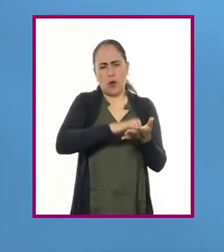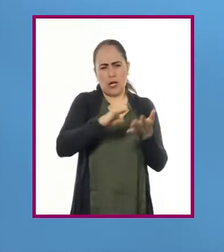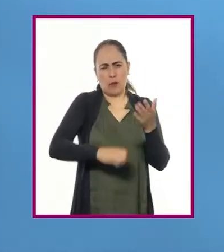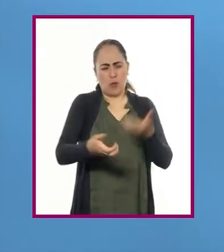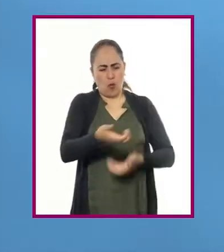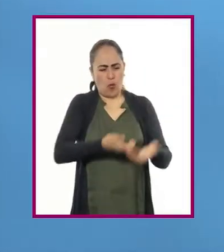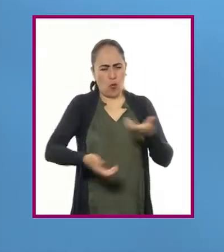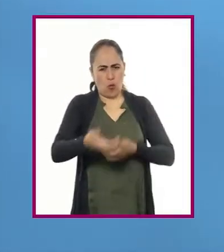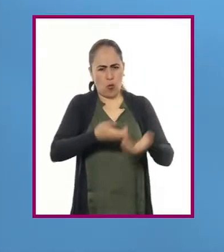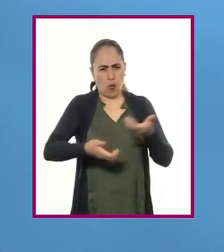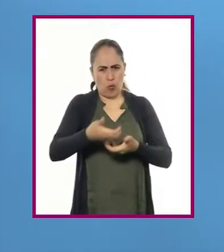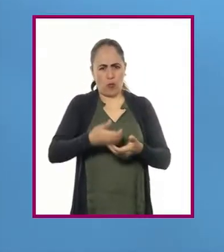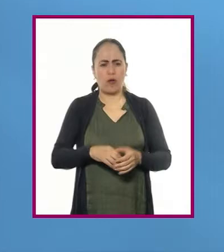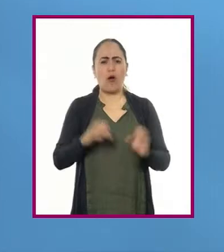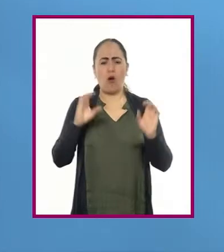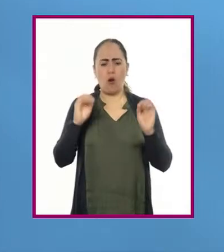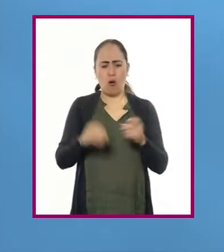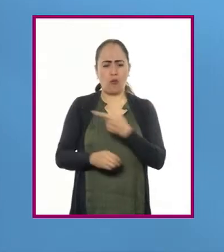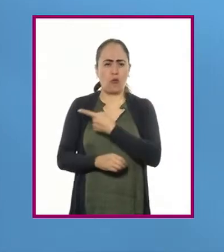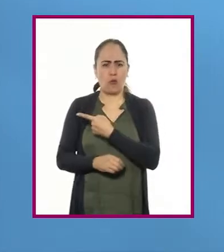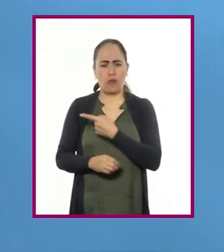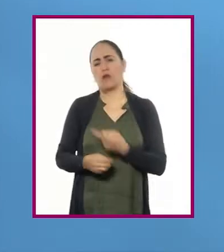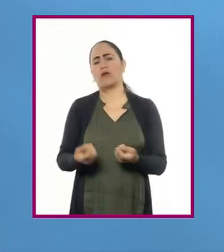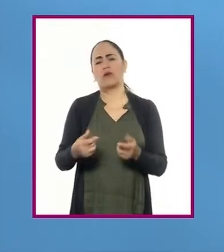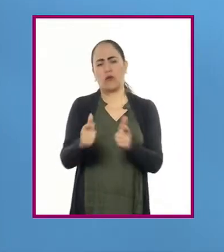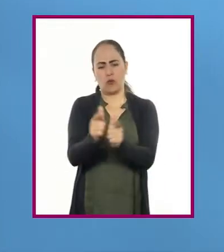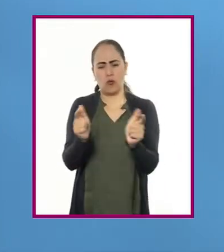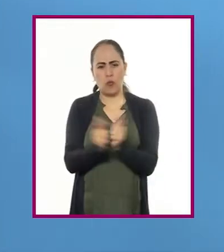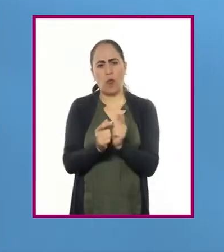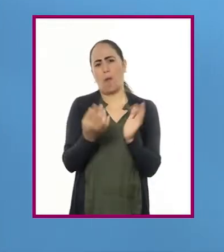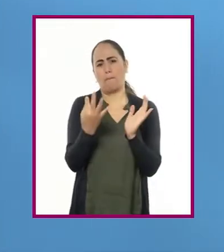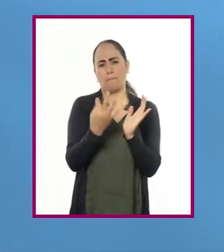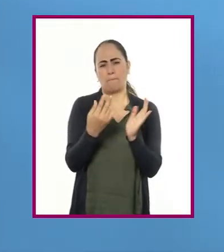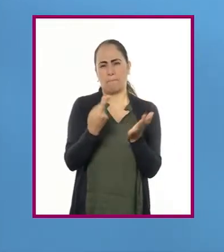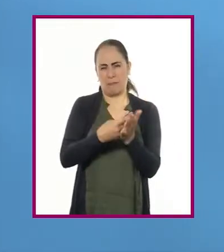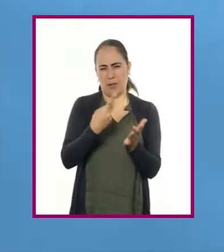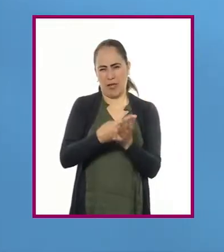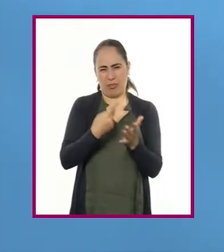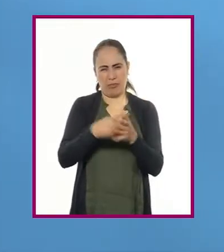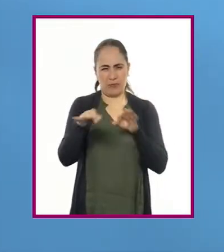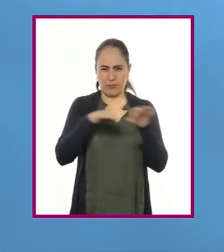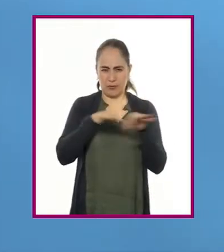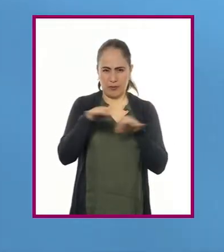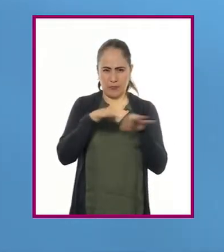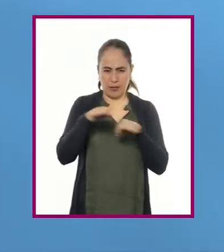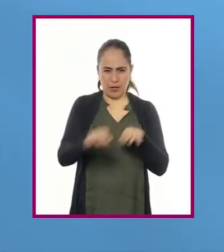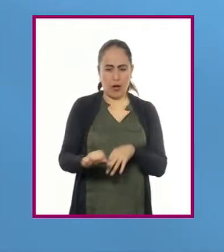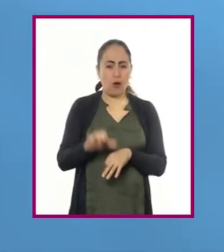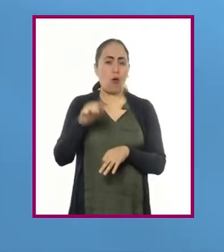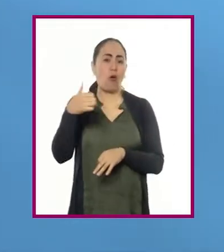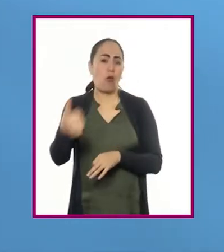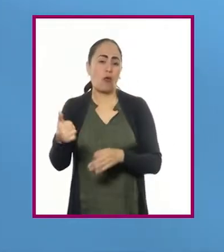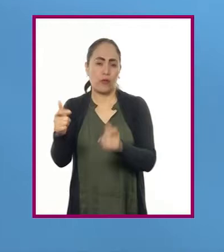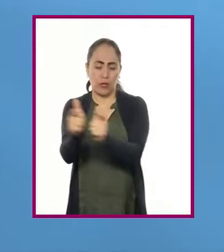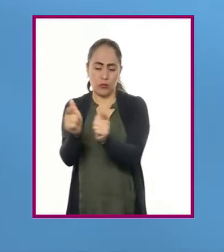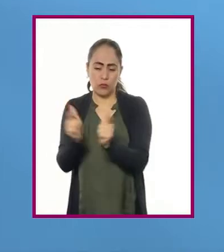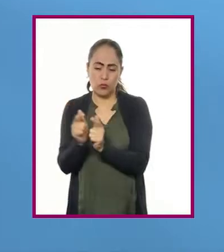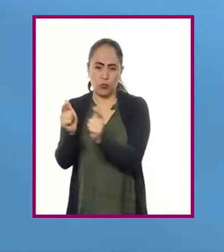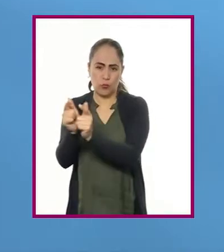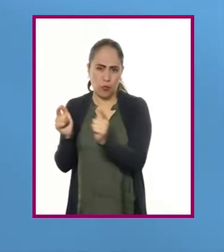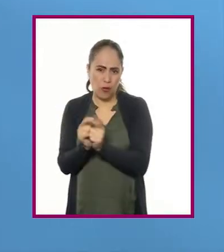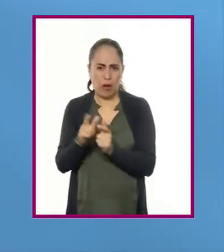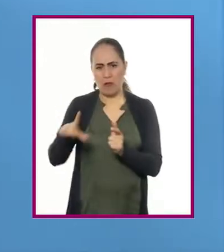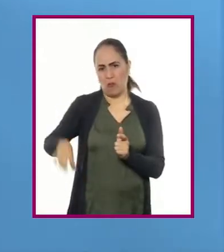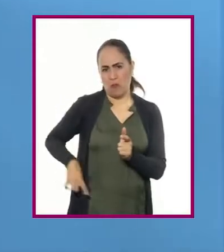comerciantes del consulado o el gremio de plateros. Otras estaban agrupadas en torno a la participación en un órgano